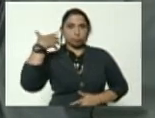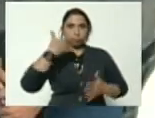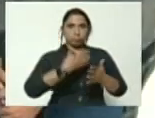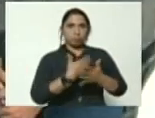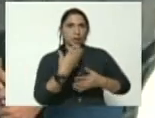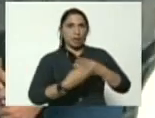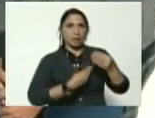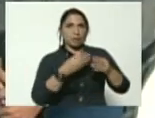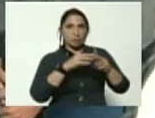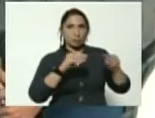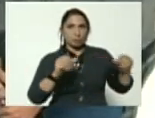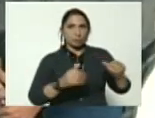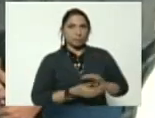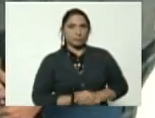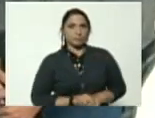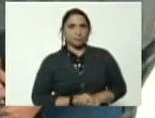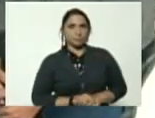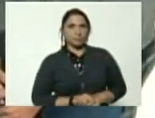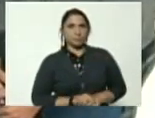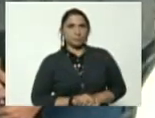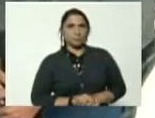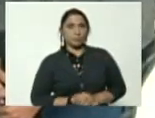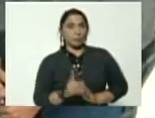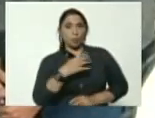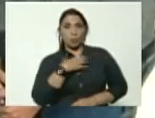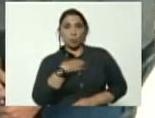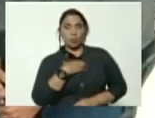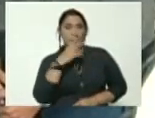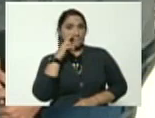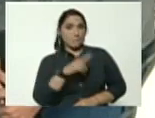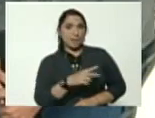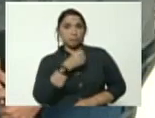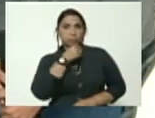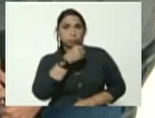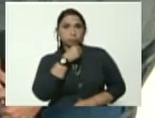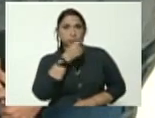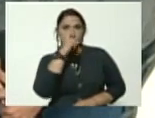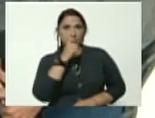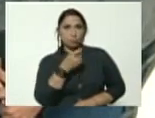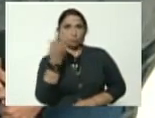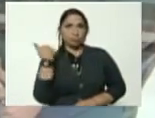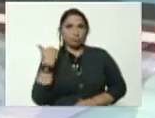territorialmente estaba siendo pues invisibilizado por los medios de comunicación de la época.